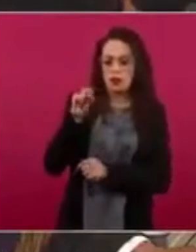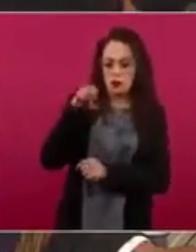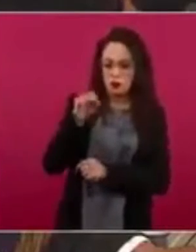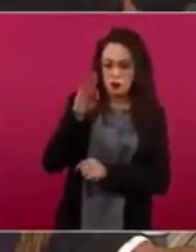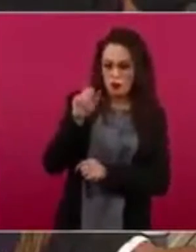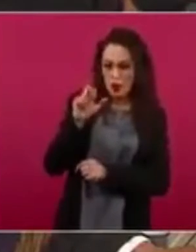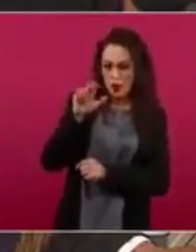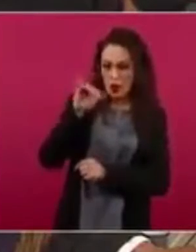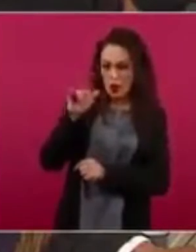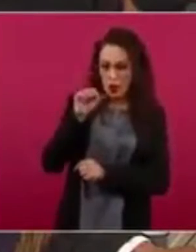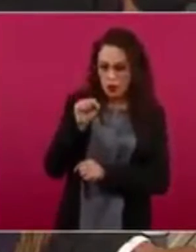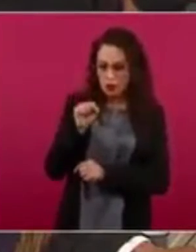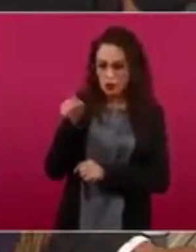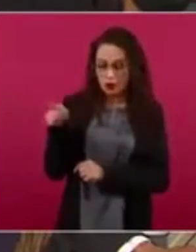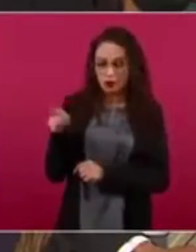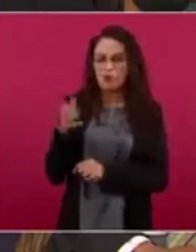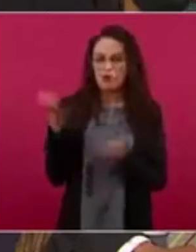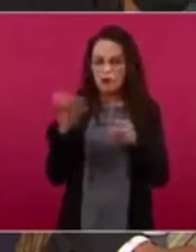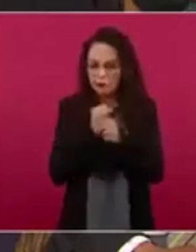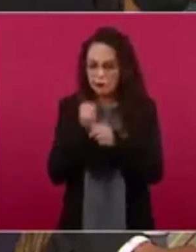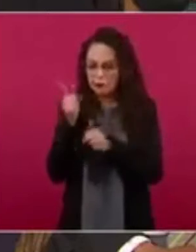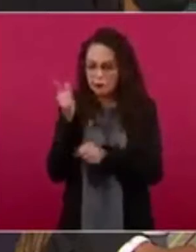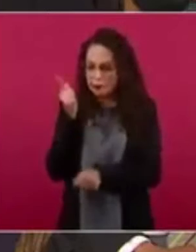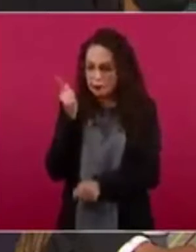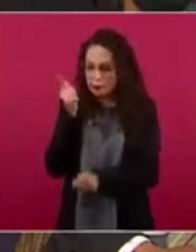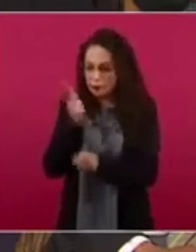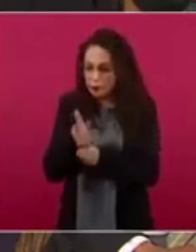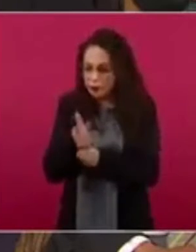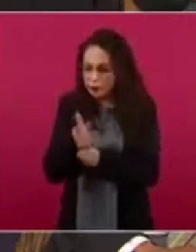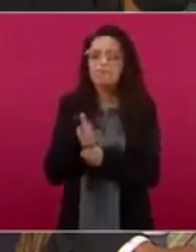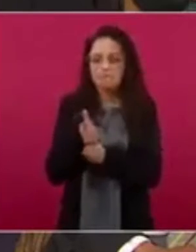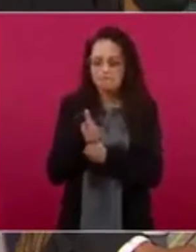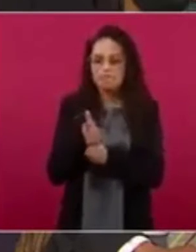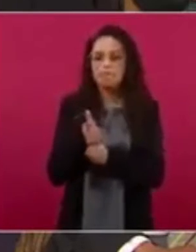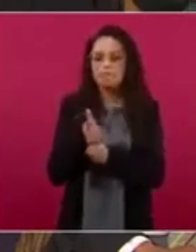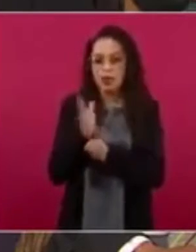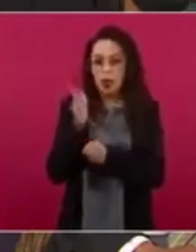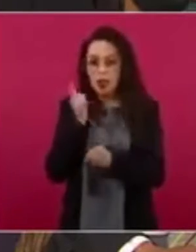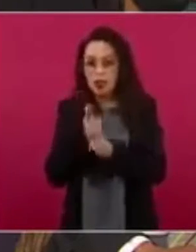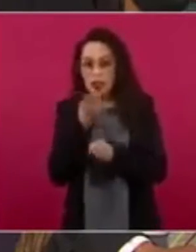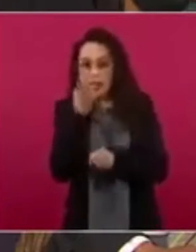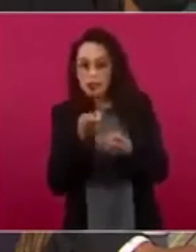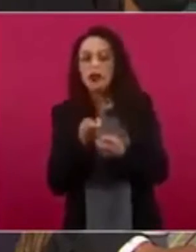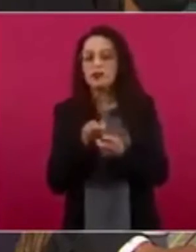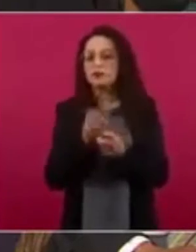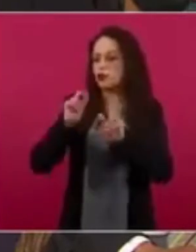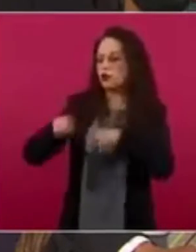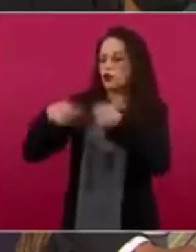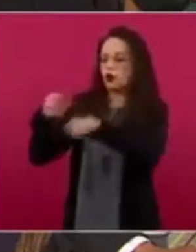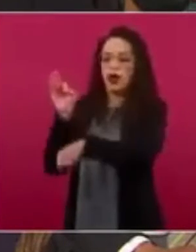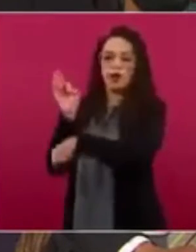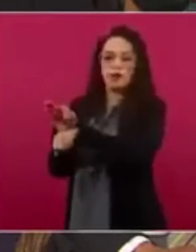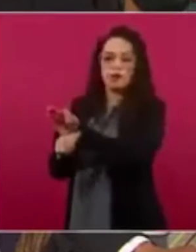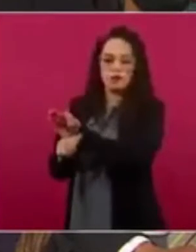investigación, cuando se enteró el mecanismo de protección, les negaron el mecanismo. El compañero Jesús Lemus está